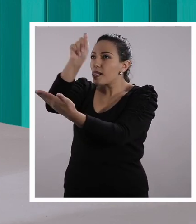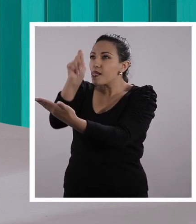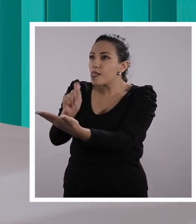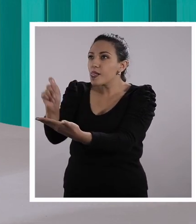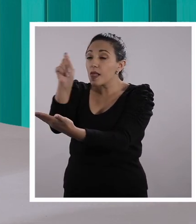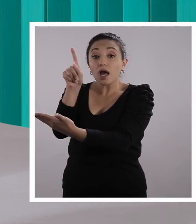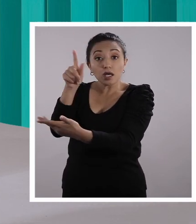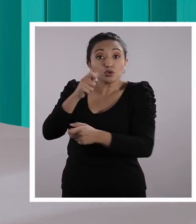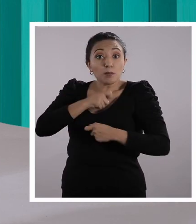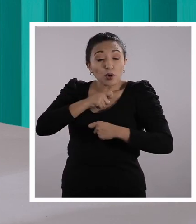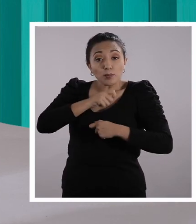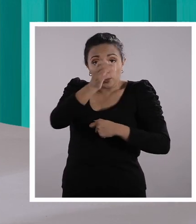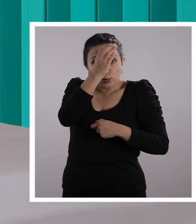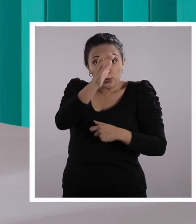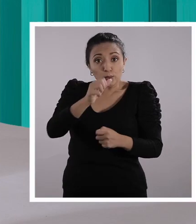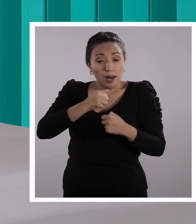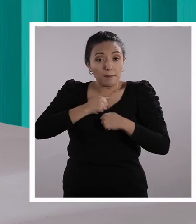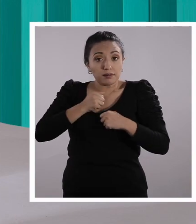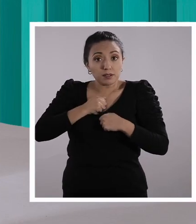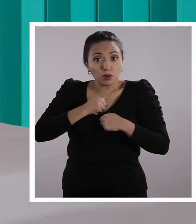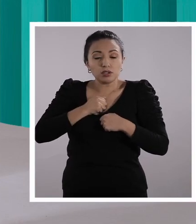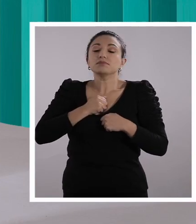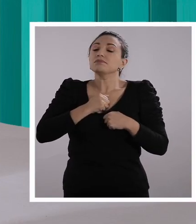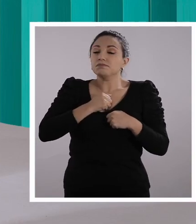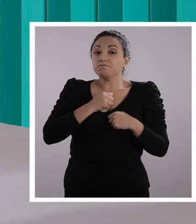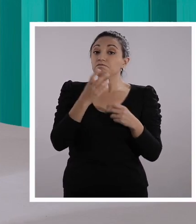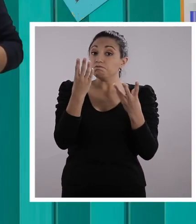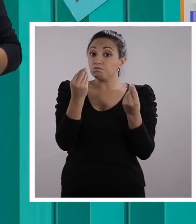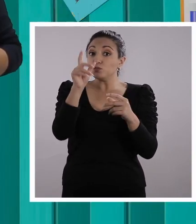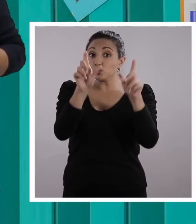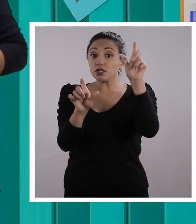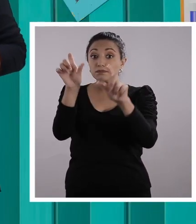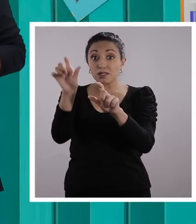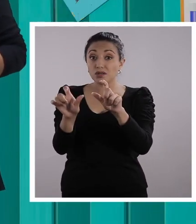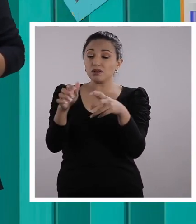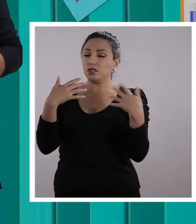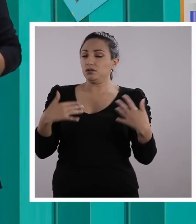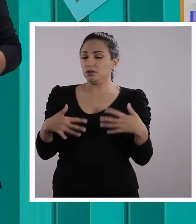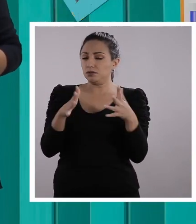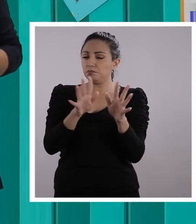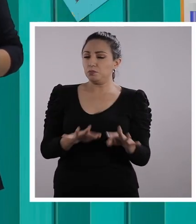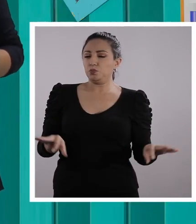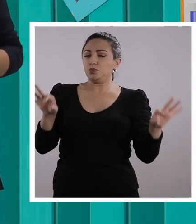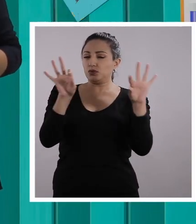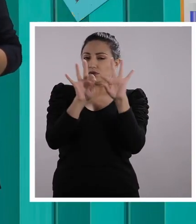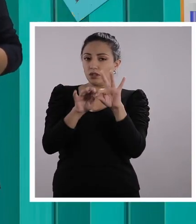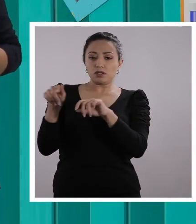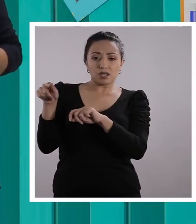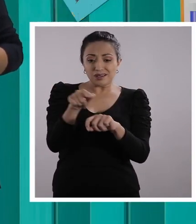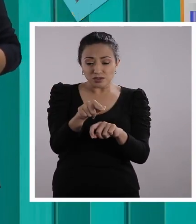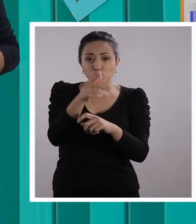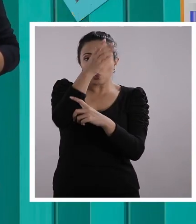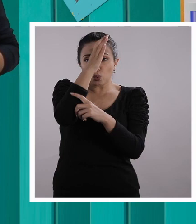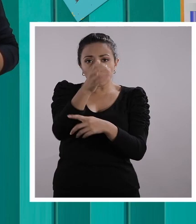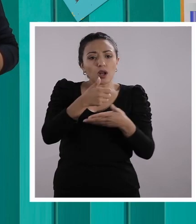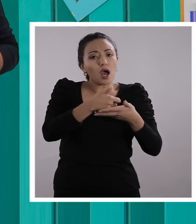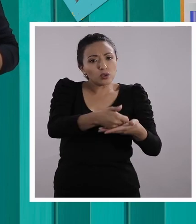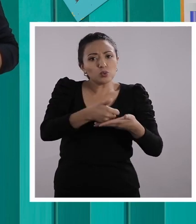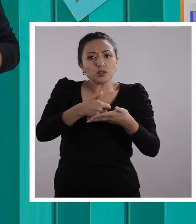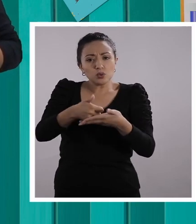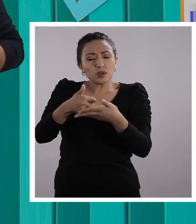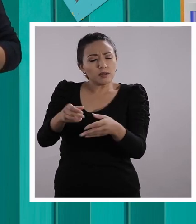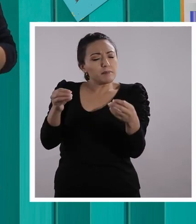arte forman parte de nuestro patrimonio cultural y hay muchas personas que han contribuido a que este patrimonio